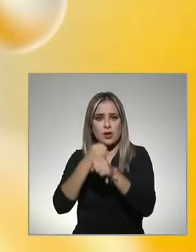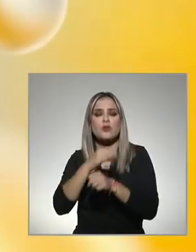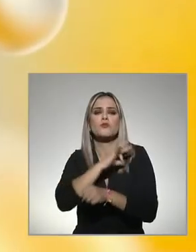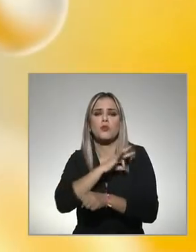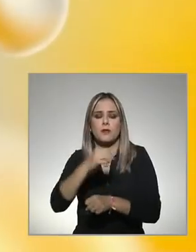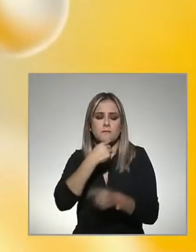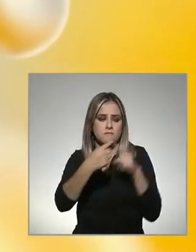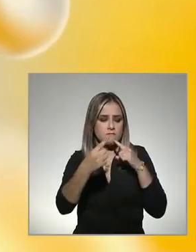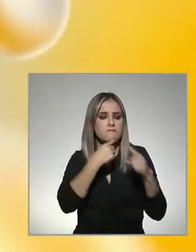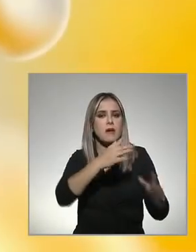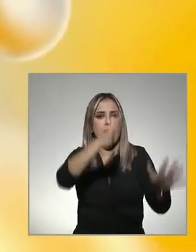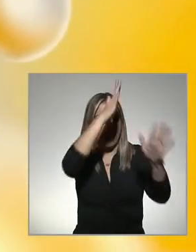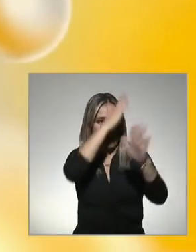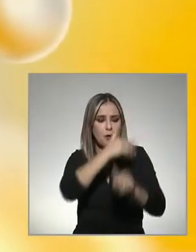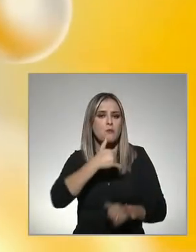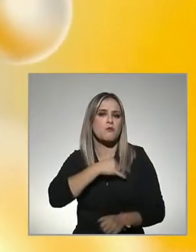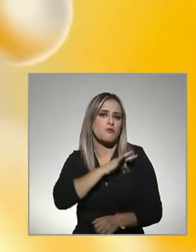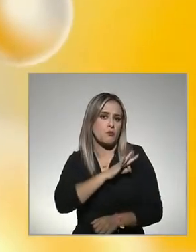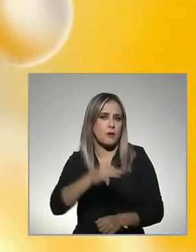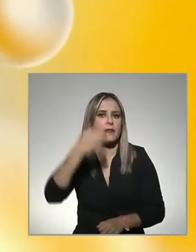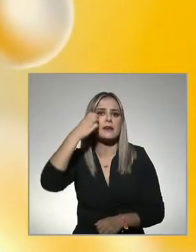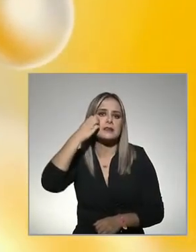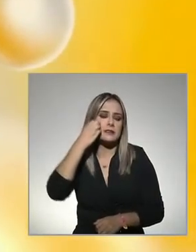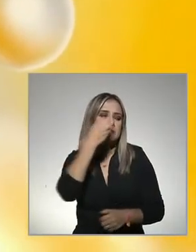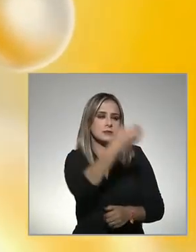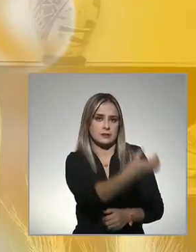acuerdo, ya se les puede dar el celular.